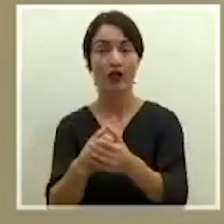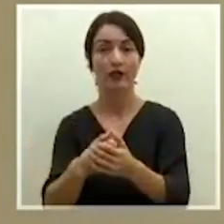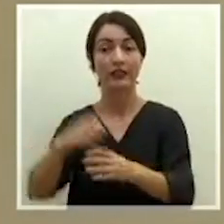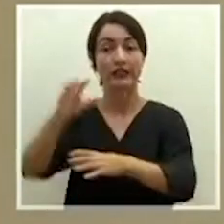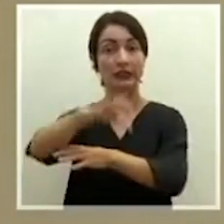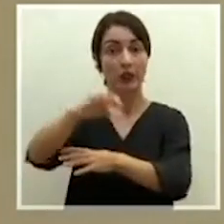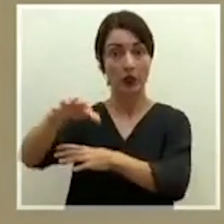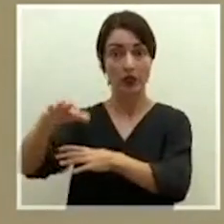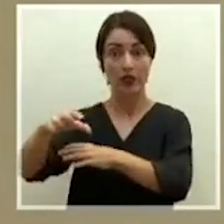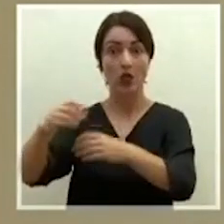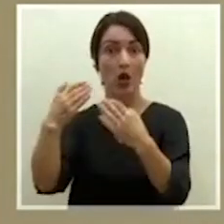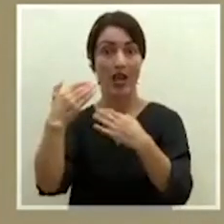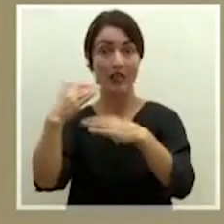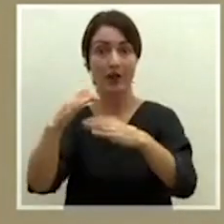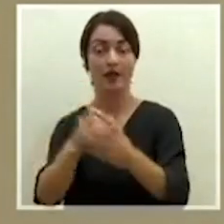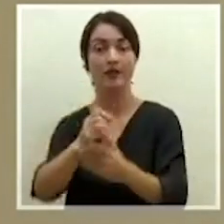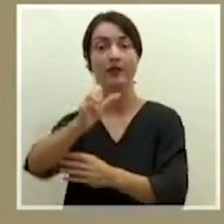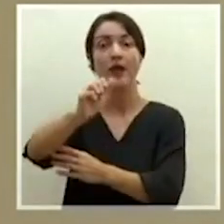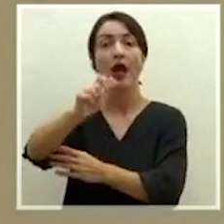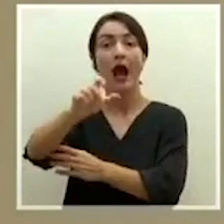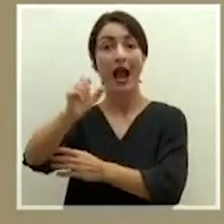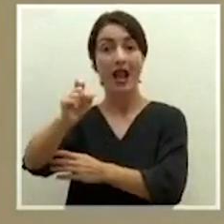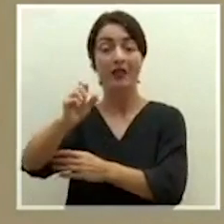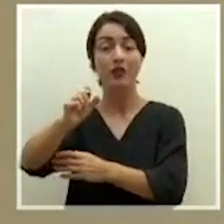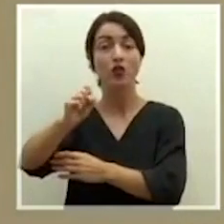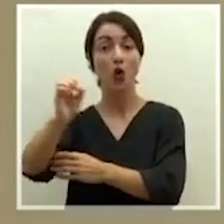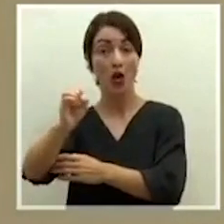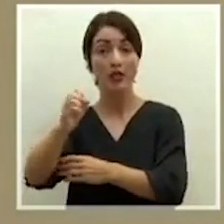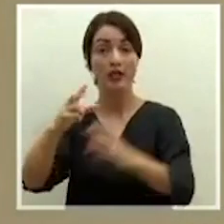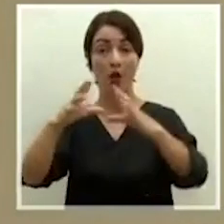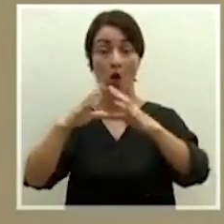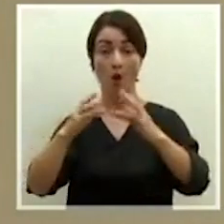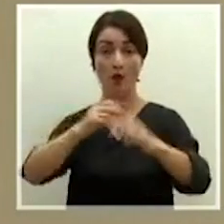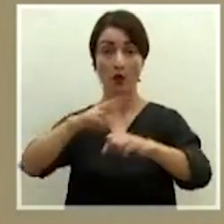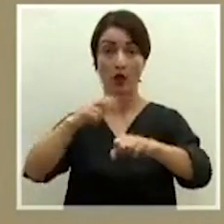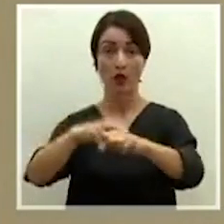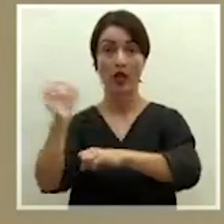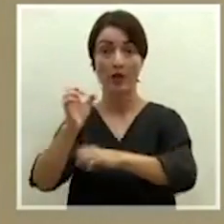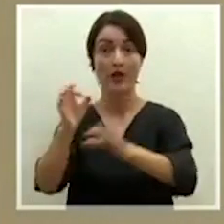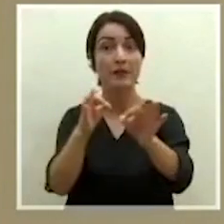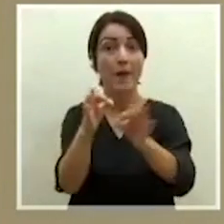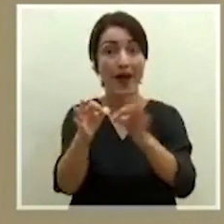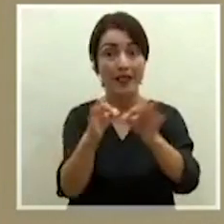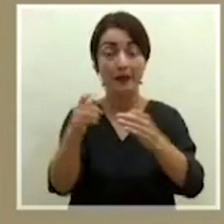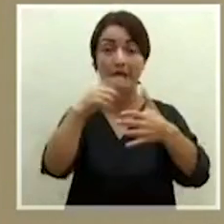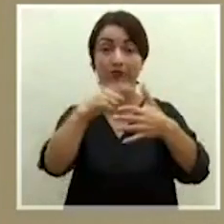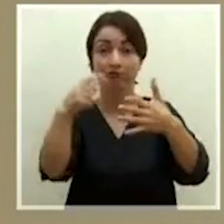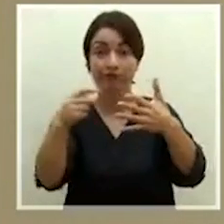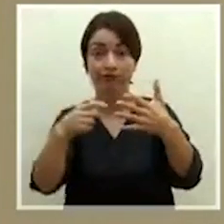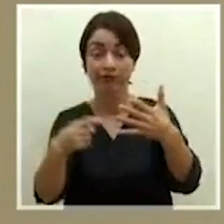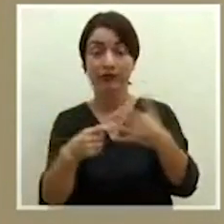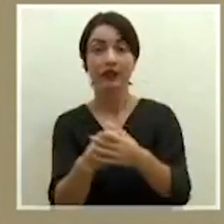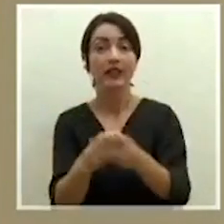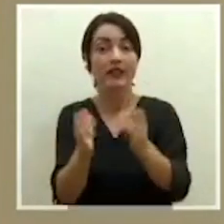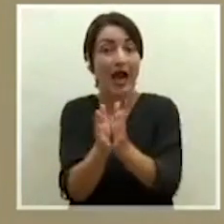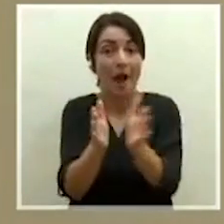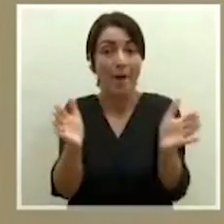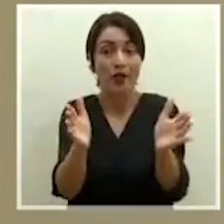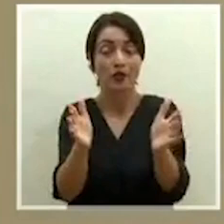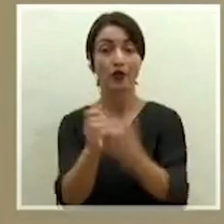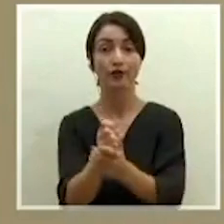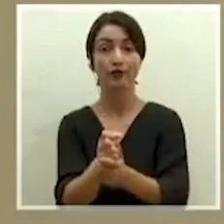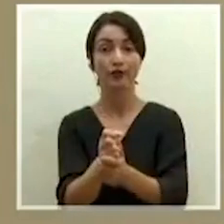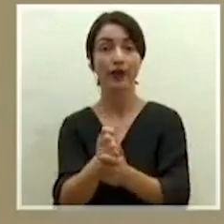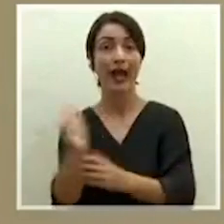sanitarias. Don Alex Solís, presidente de la Comisión Nacional de Emergencia, explicará en detalle la ampliación de la alerta naranja